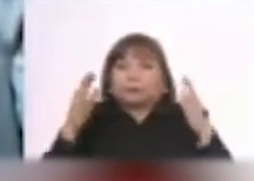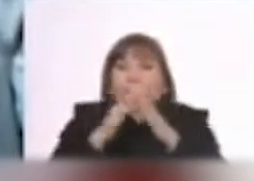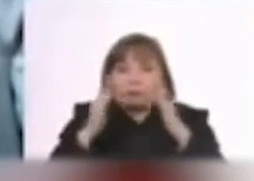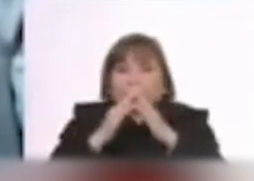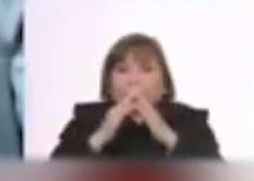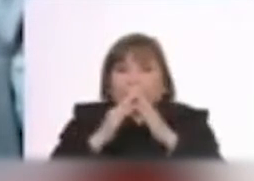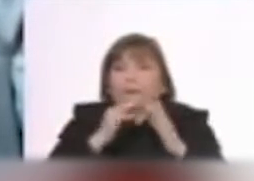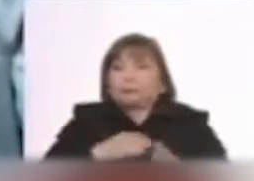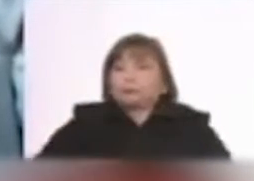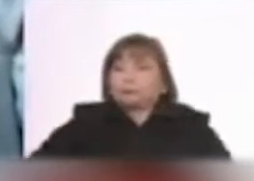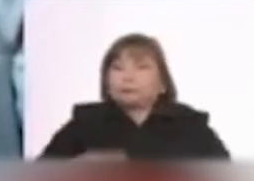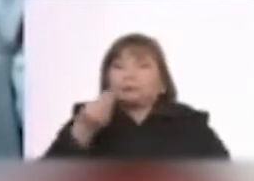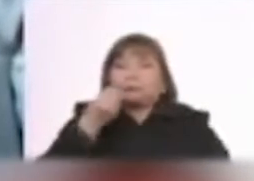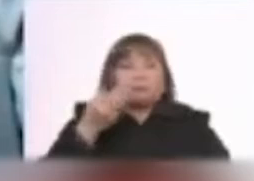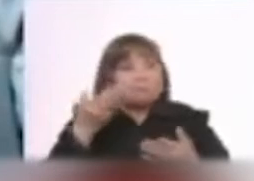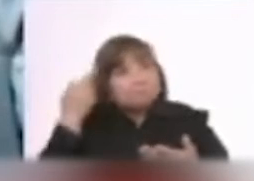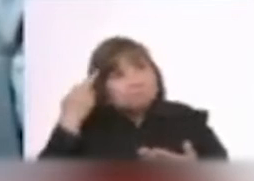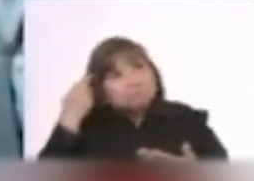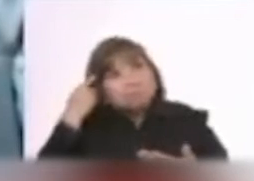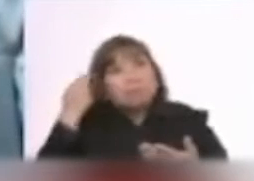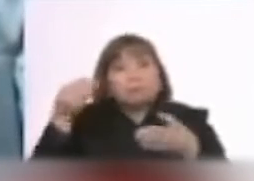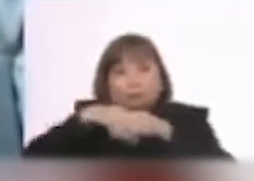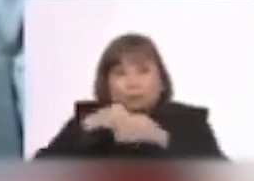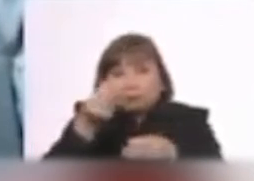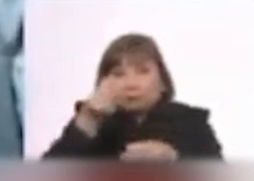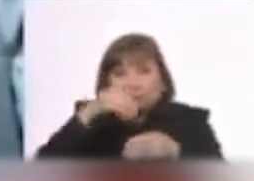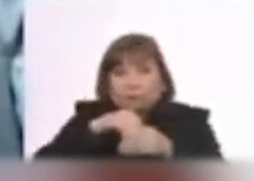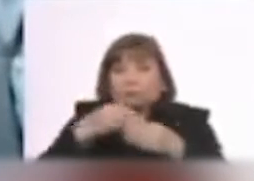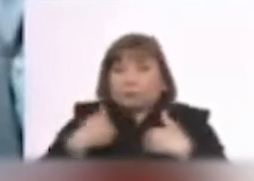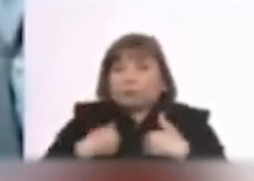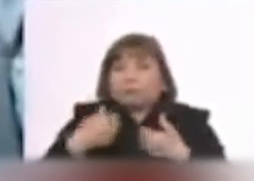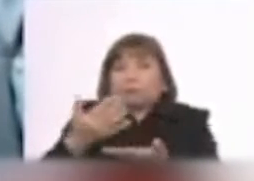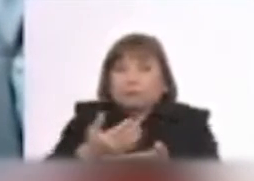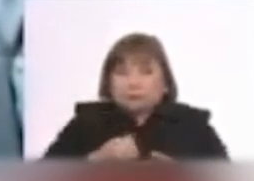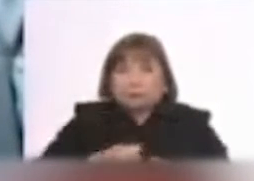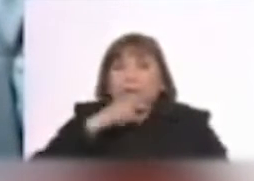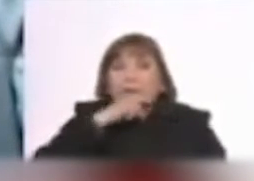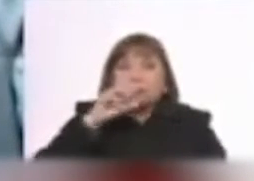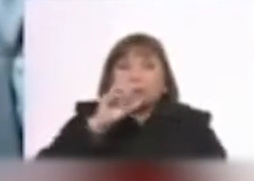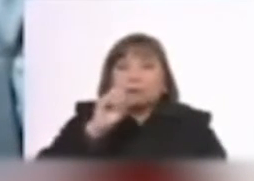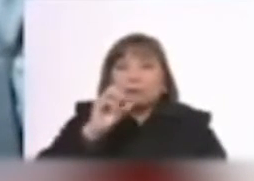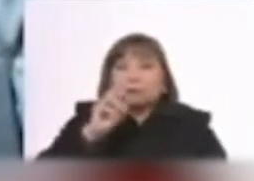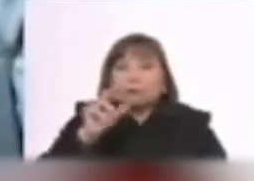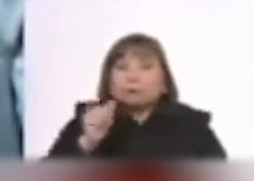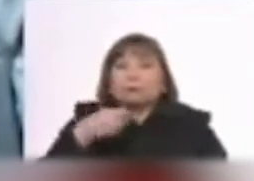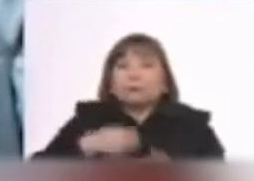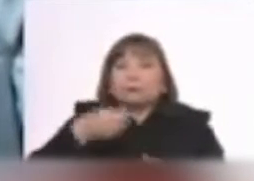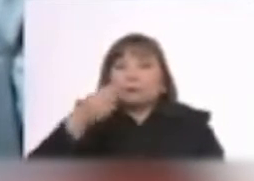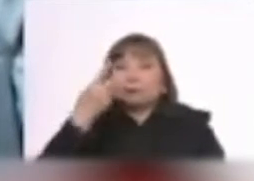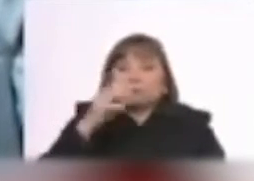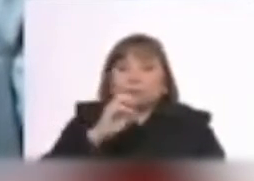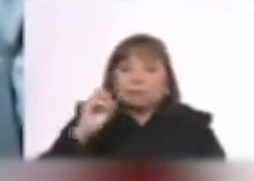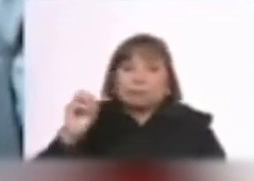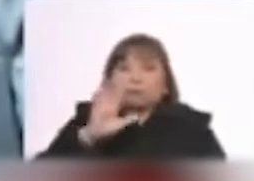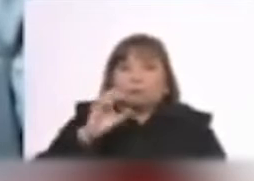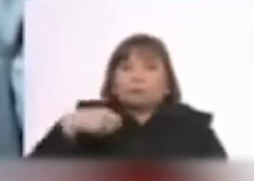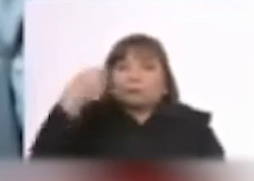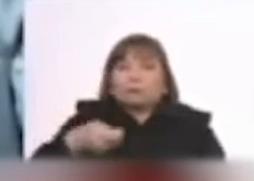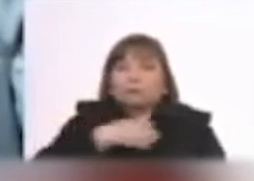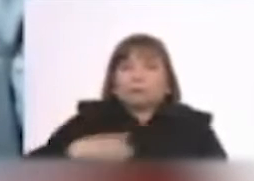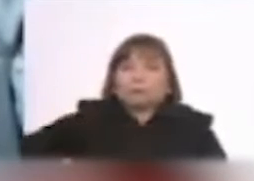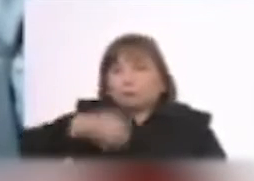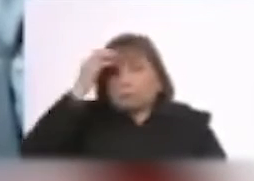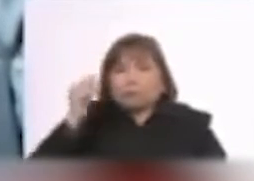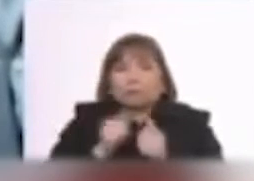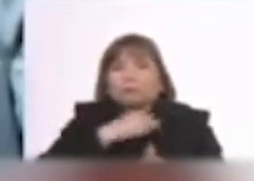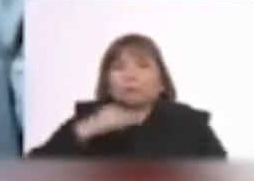Vivienda. Por lo tanto, dentro del dinero que teníamos recibido de la señora Sada Goday, se le entrega 500,000 soles al señor presidente por